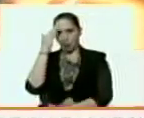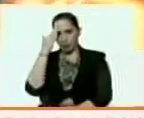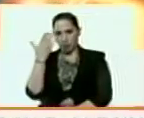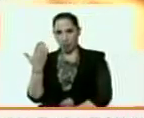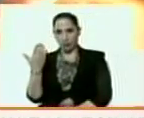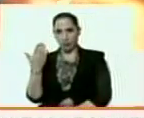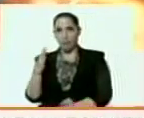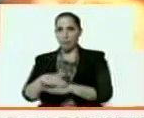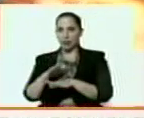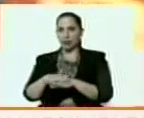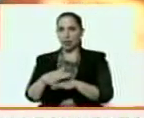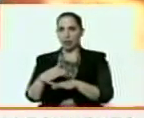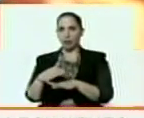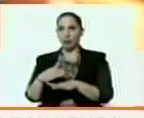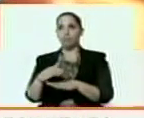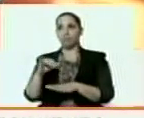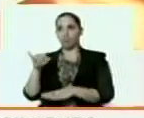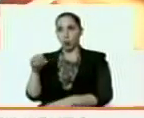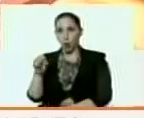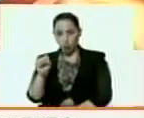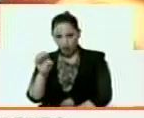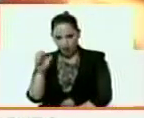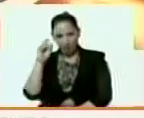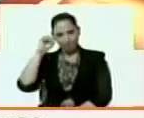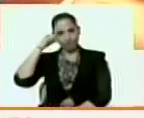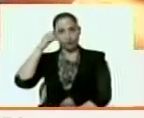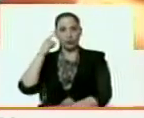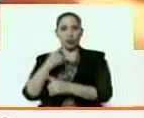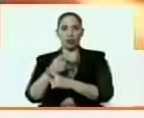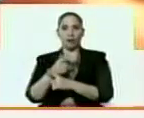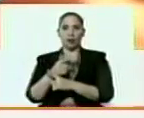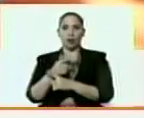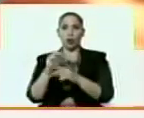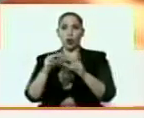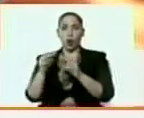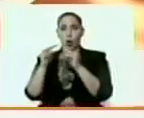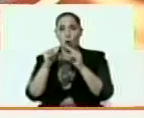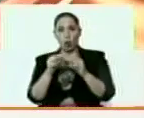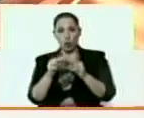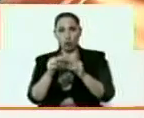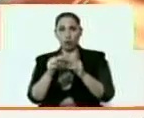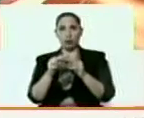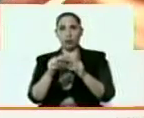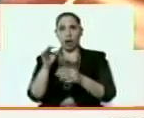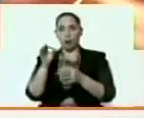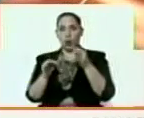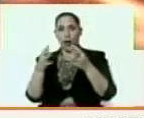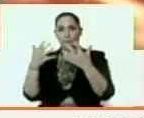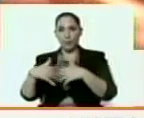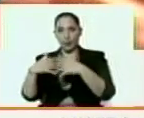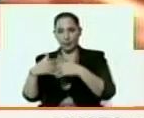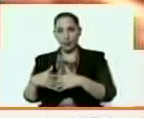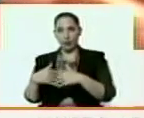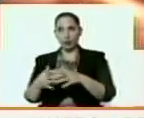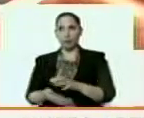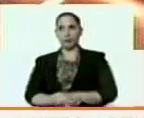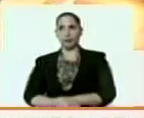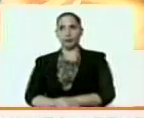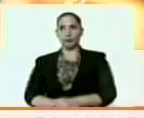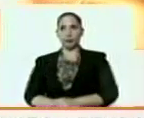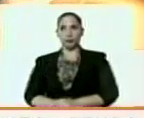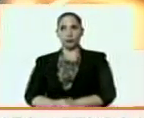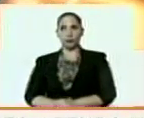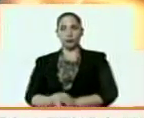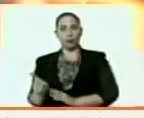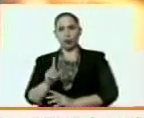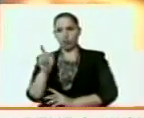no es porque no sabía lo que estaba pasando. José Ignacio Hernández, debo recordar que ha sido conocido por un connotado abogado de empresas transnacionales, no por